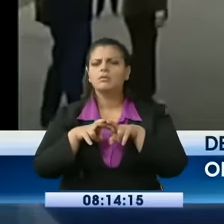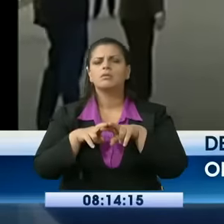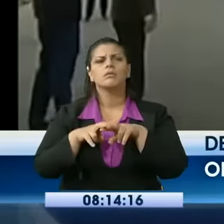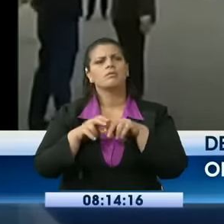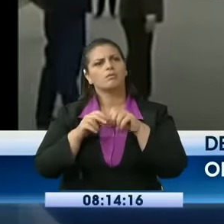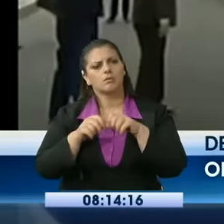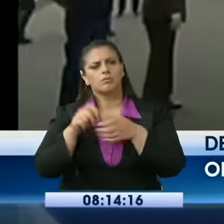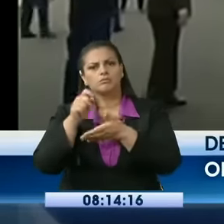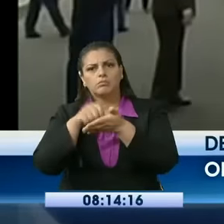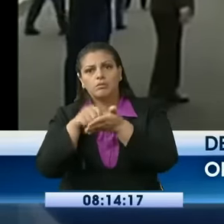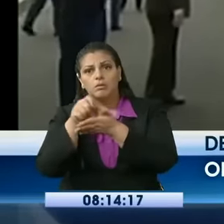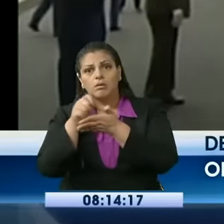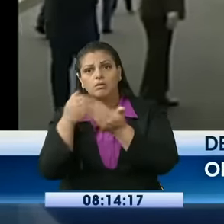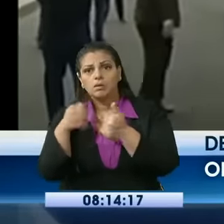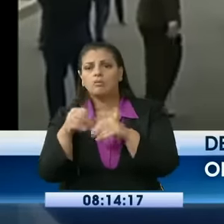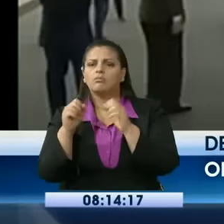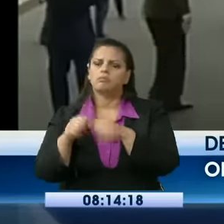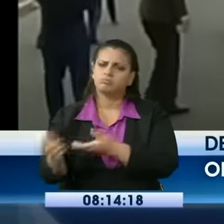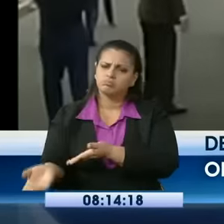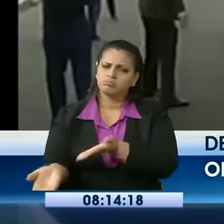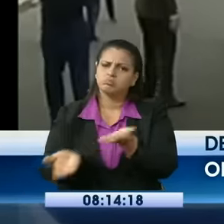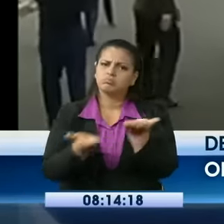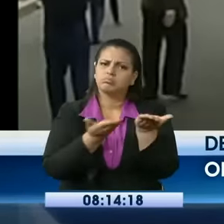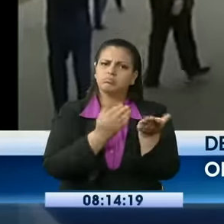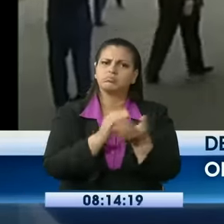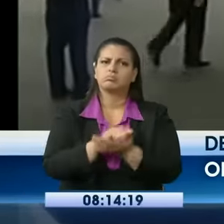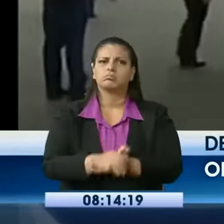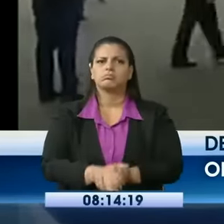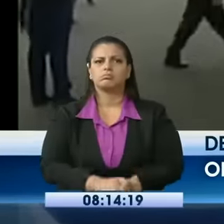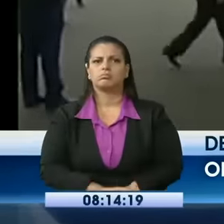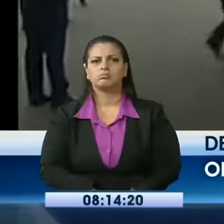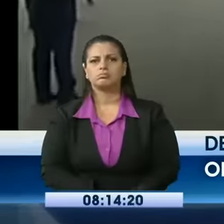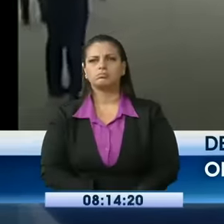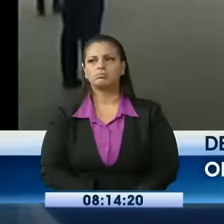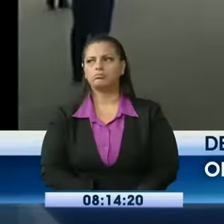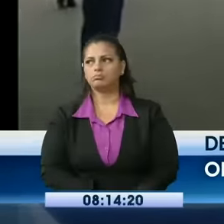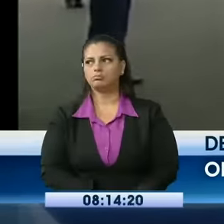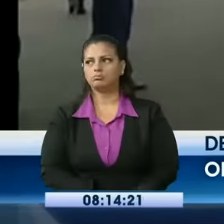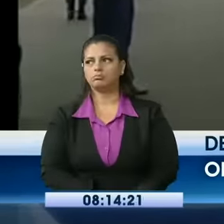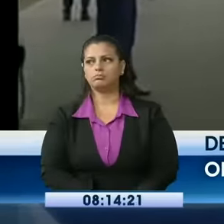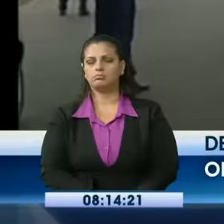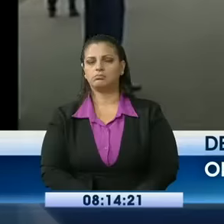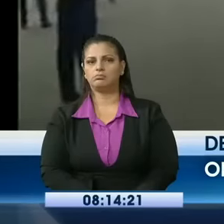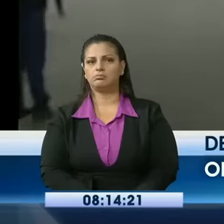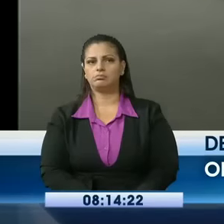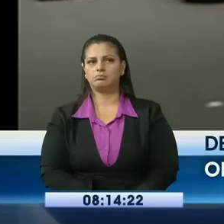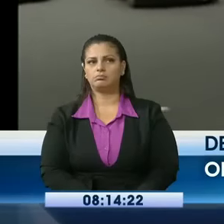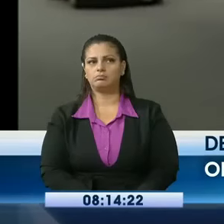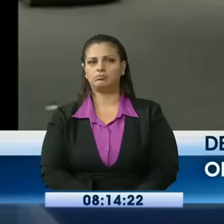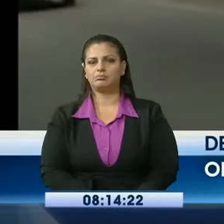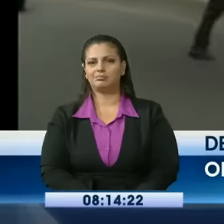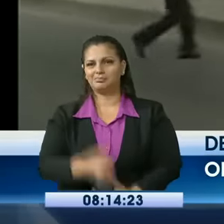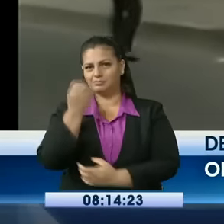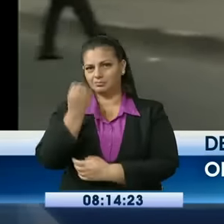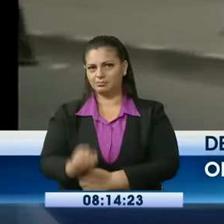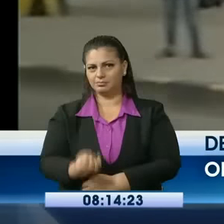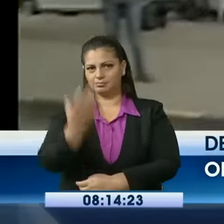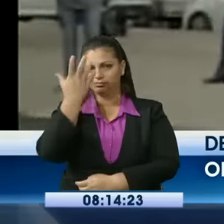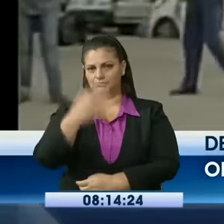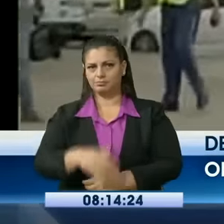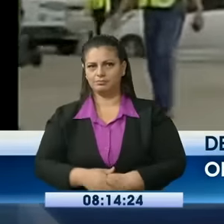pueda pasar este operativo vehicular que se ejecuta esta mañana. General Luis Lalama, muy buenos días. ¿Cuál es